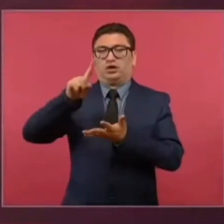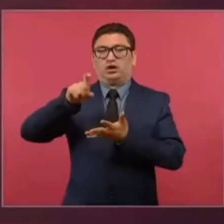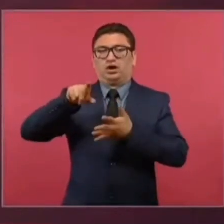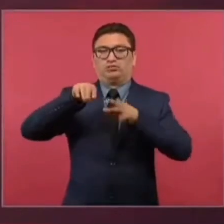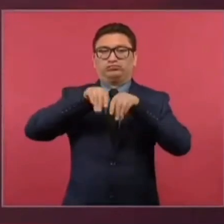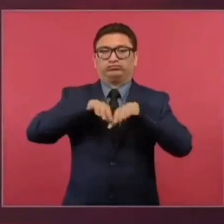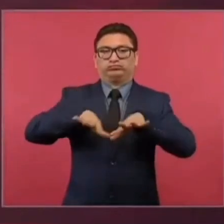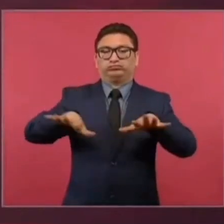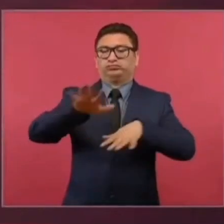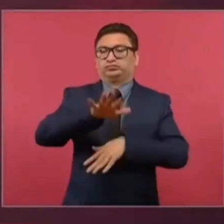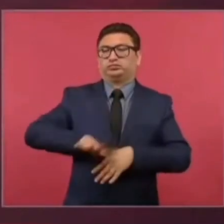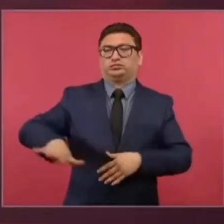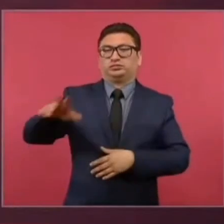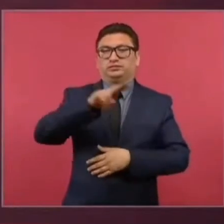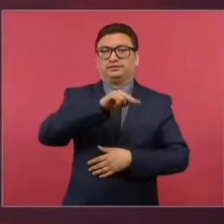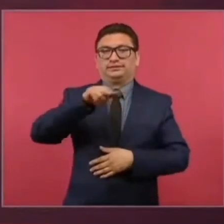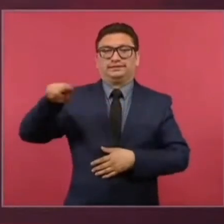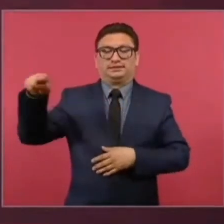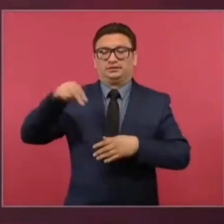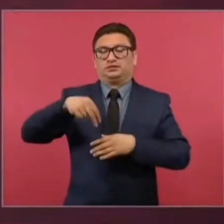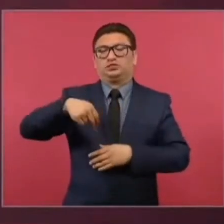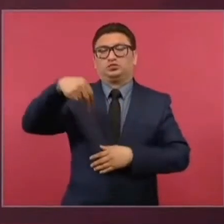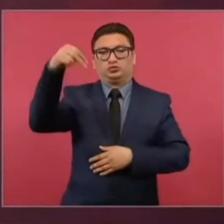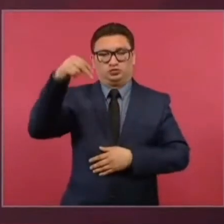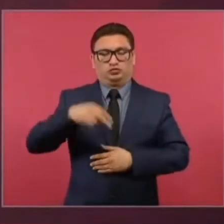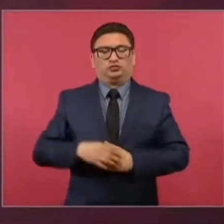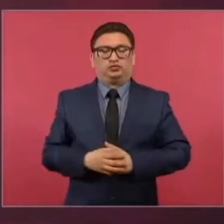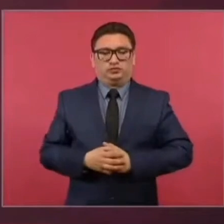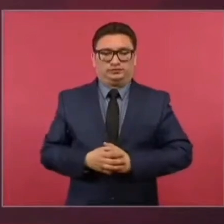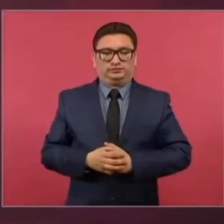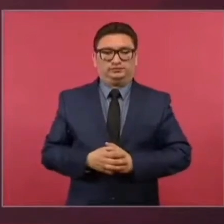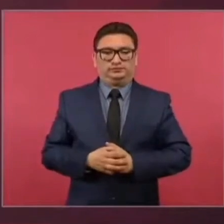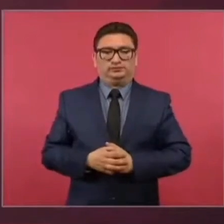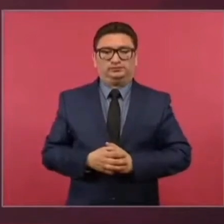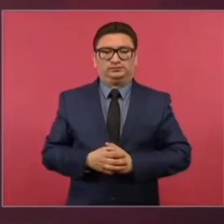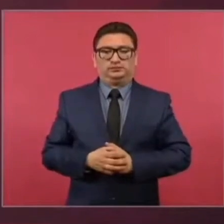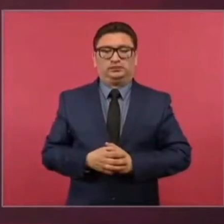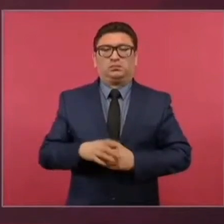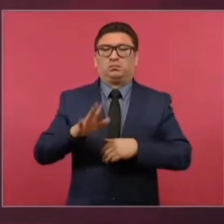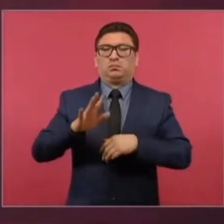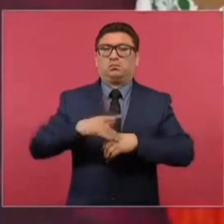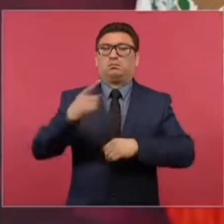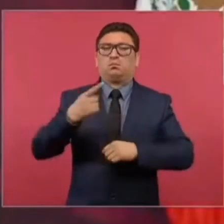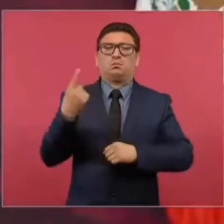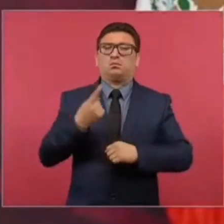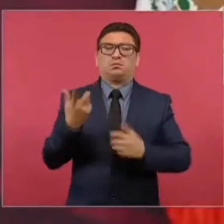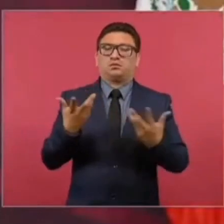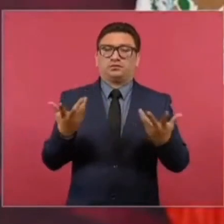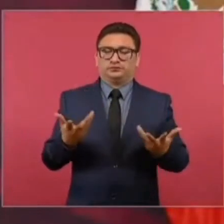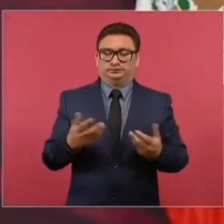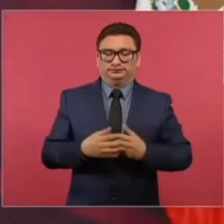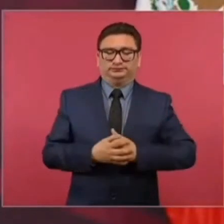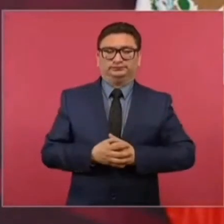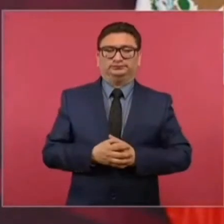de Nayarit, porque vamos a dejar